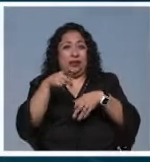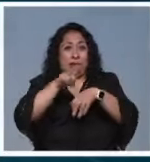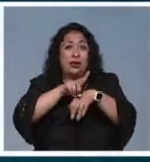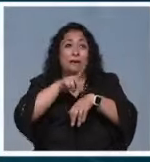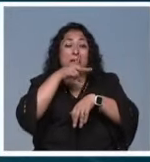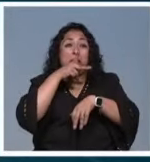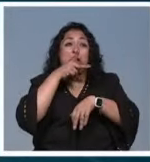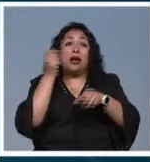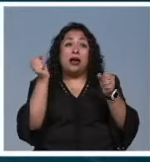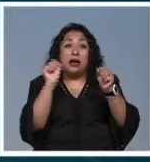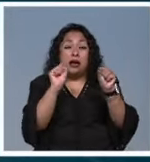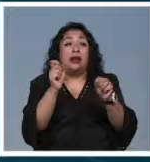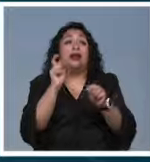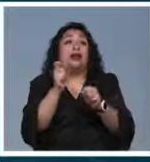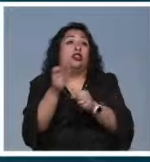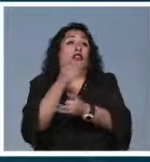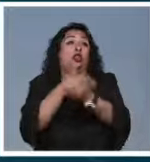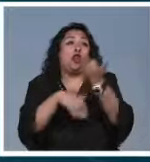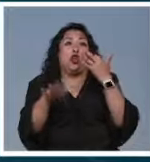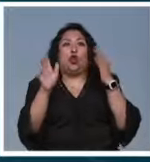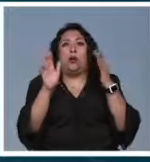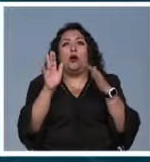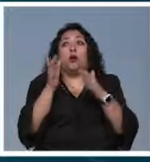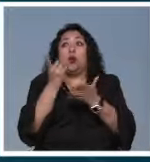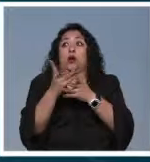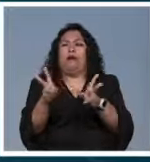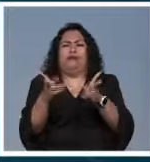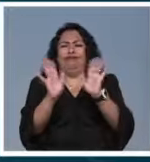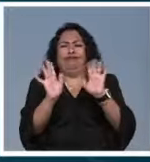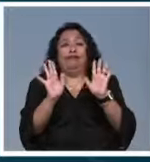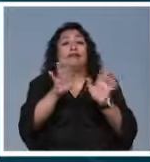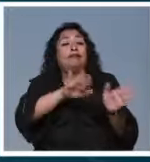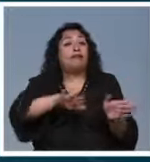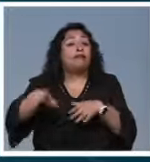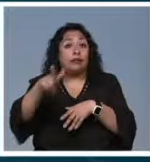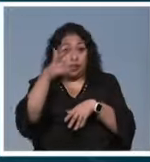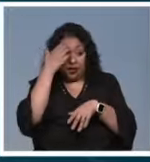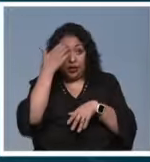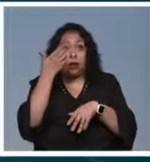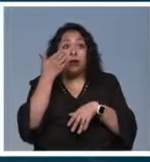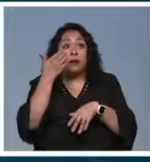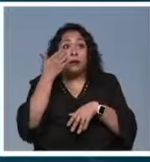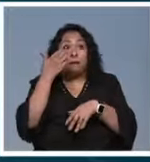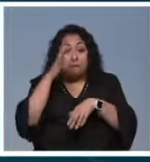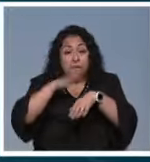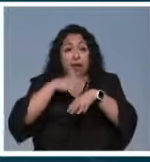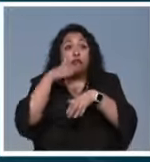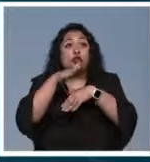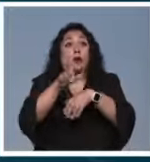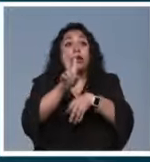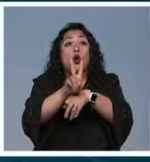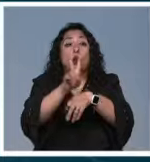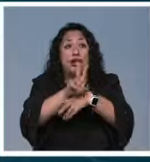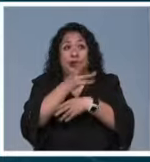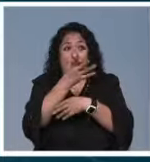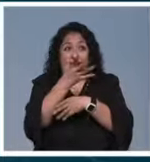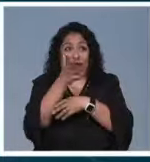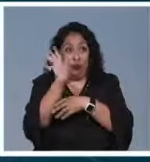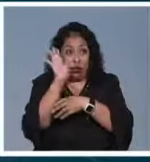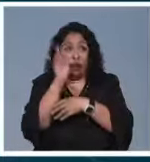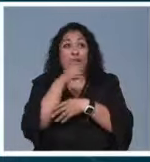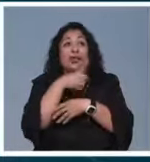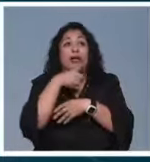Padre, que es todo menos comercial, ¿no? Si usted quiere conocer un poco más acerca de Guardianes del Bosque,